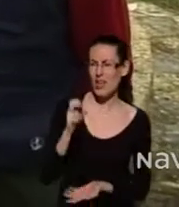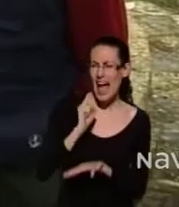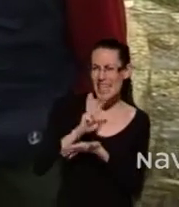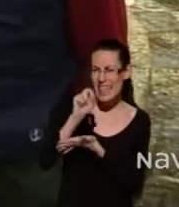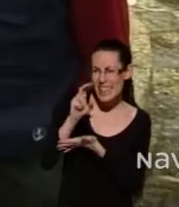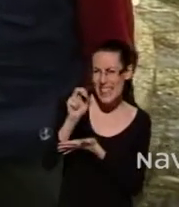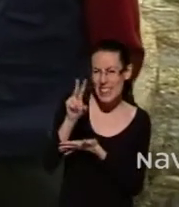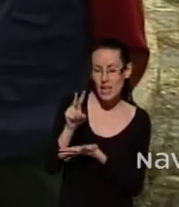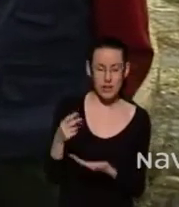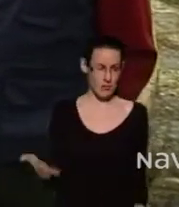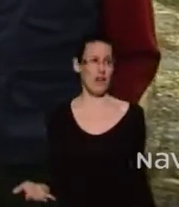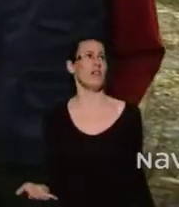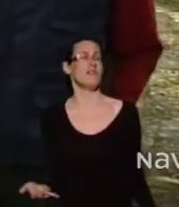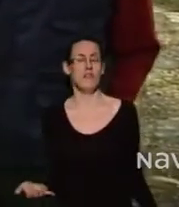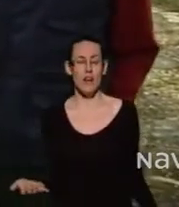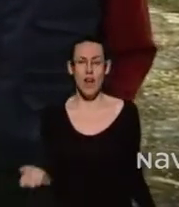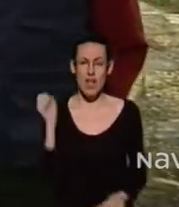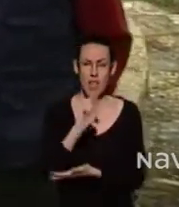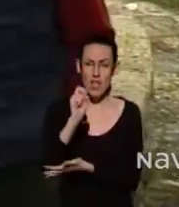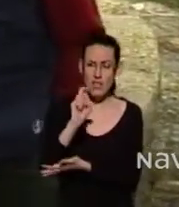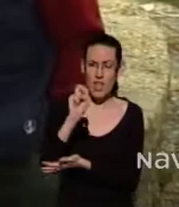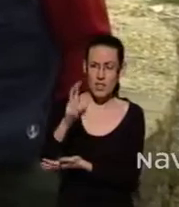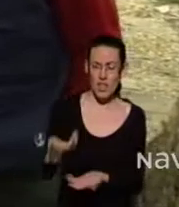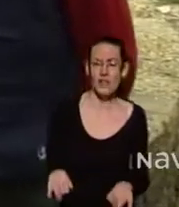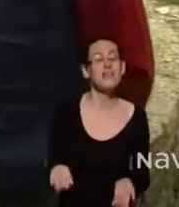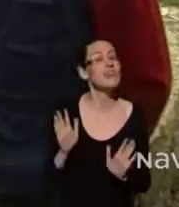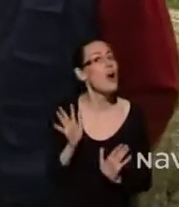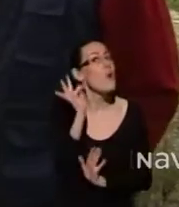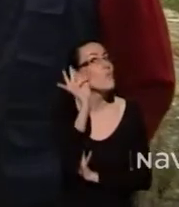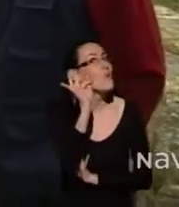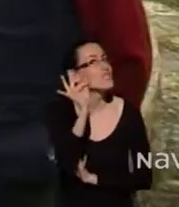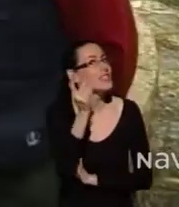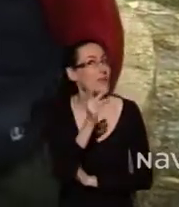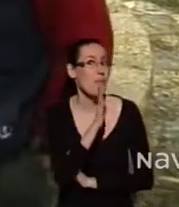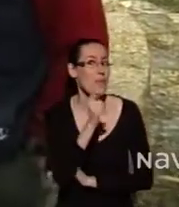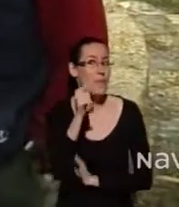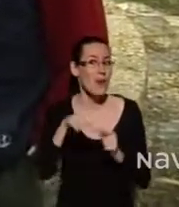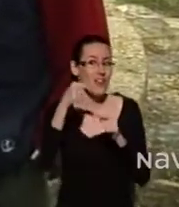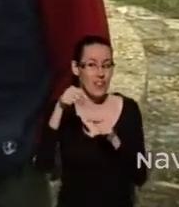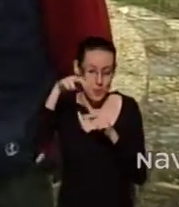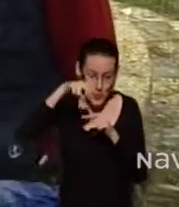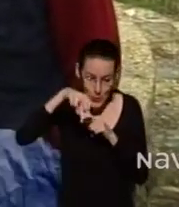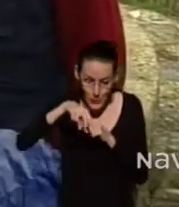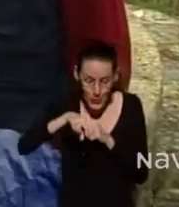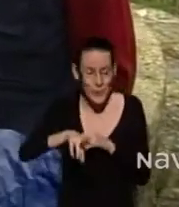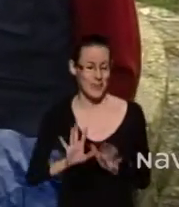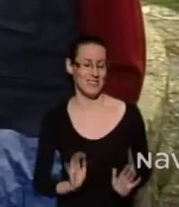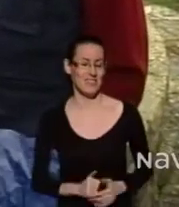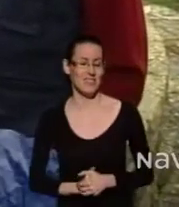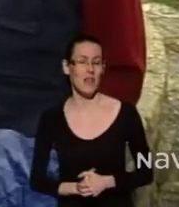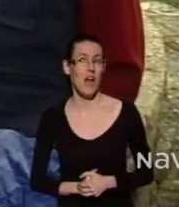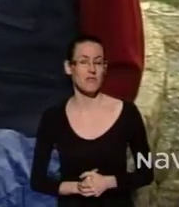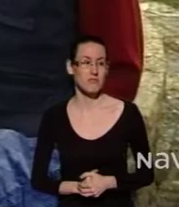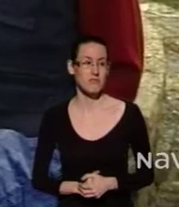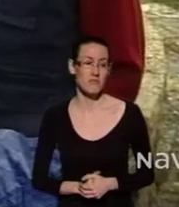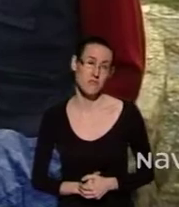andando. ¡Claro! ¿Andando? ¡Andando! No. Pero mira, tiene una ventaja esto. Porque ¿cuál? Después es todo cara abajo. Ah. Sí. Sí,